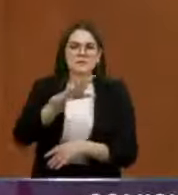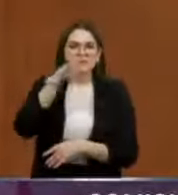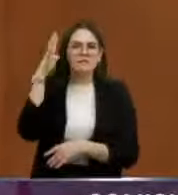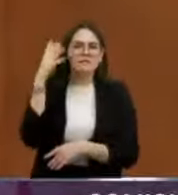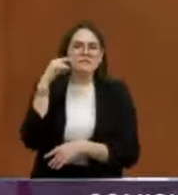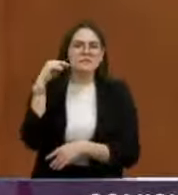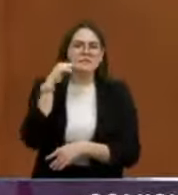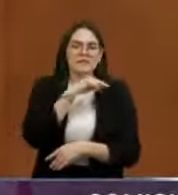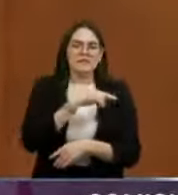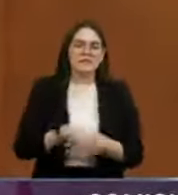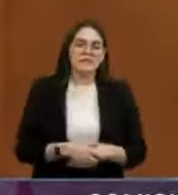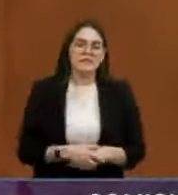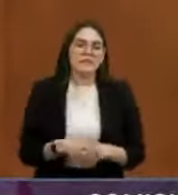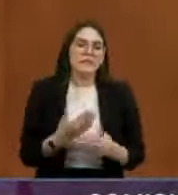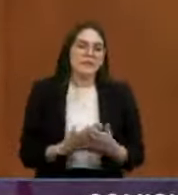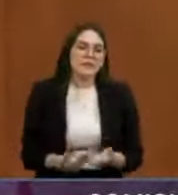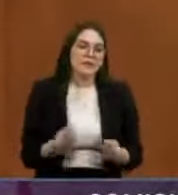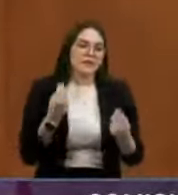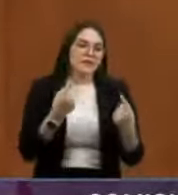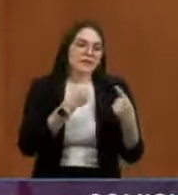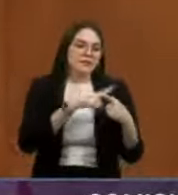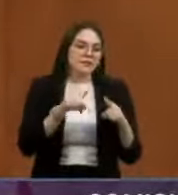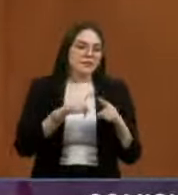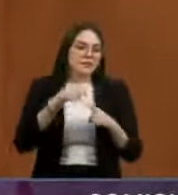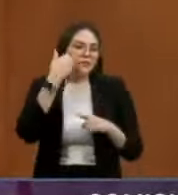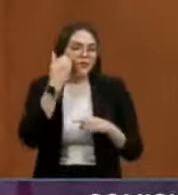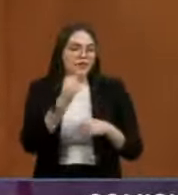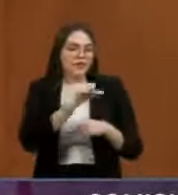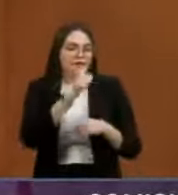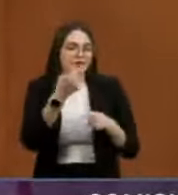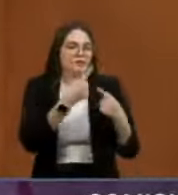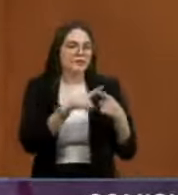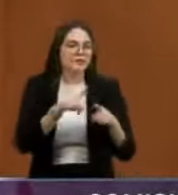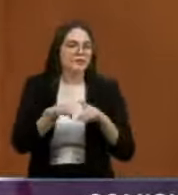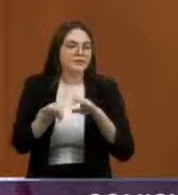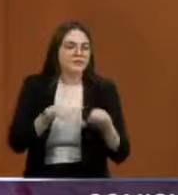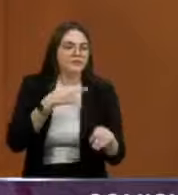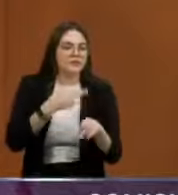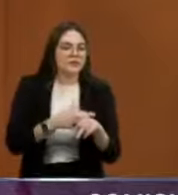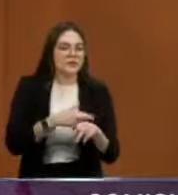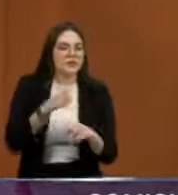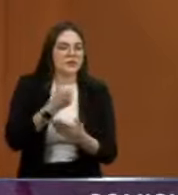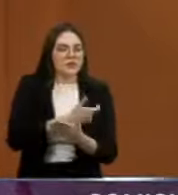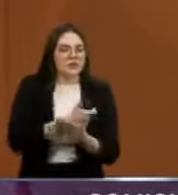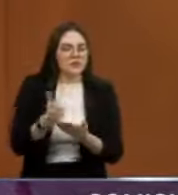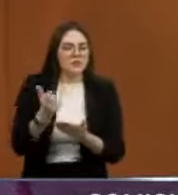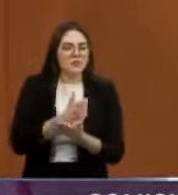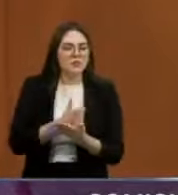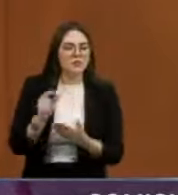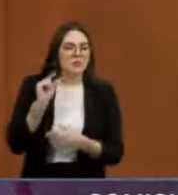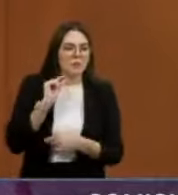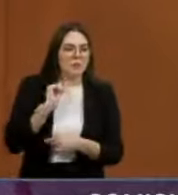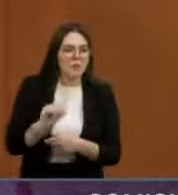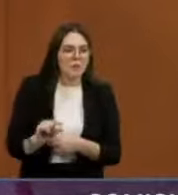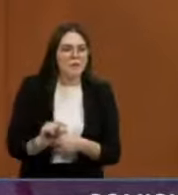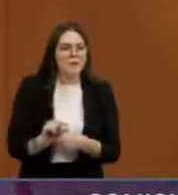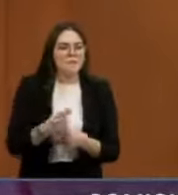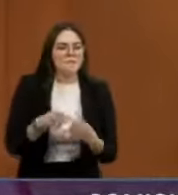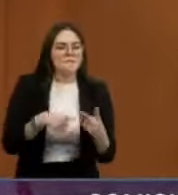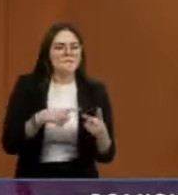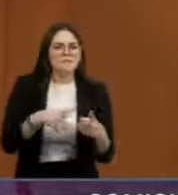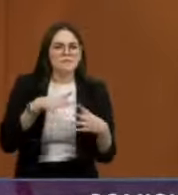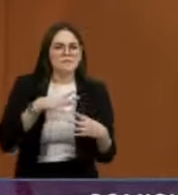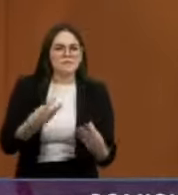supuesto, a costa de asfixiar a los trabajadores con salarios de miseria, enviando a